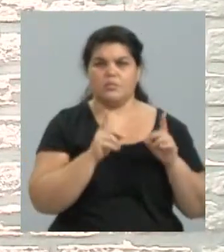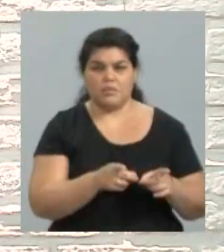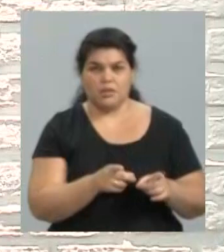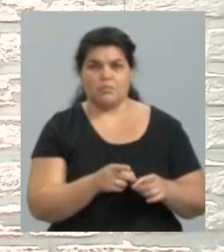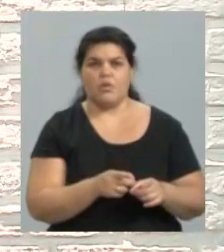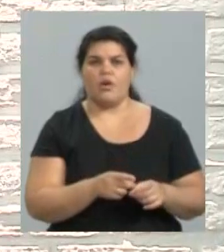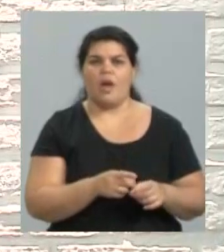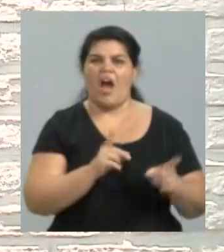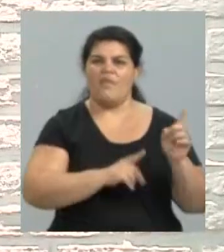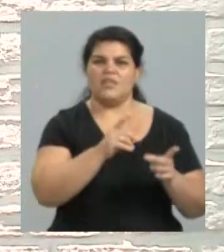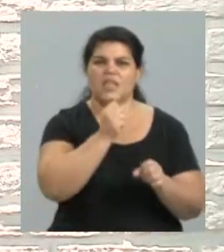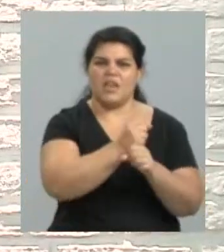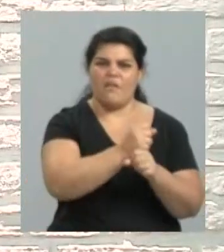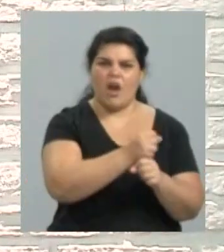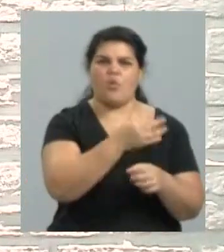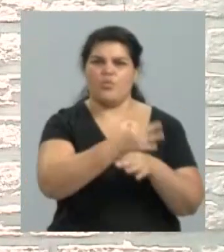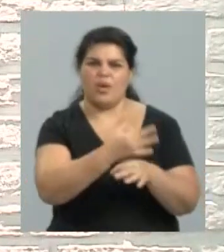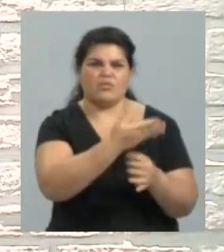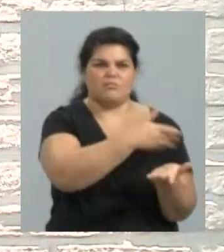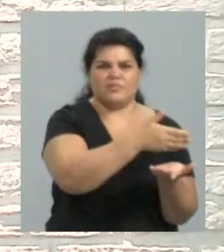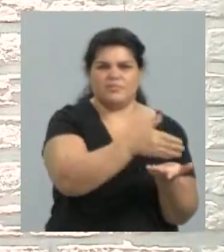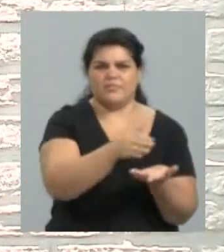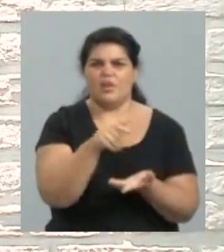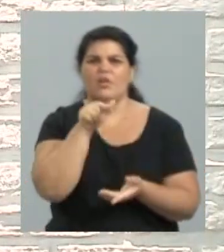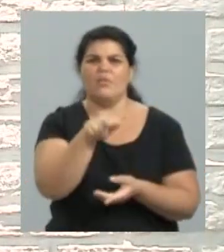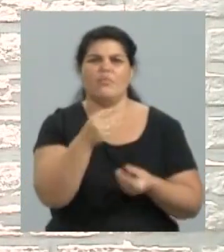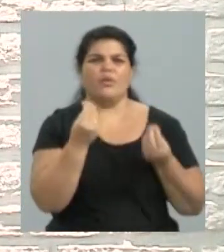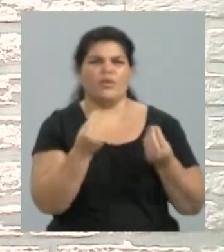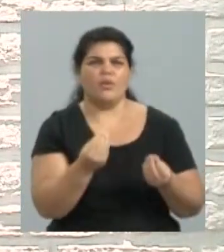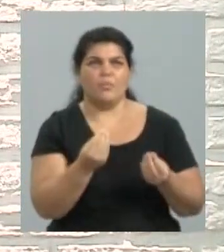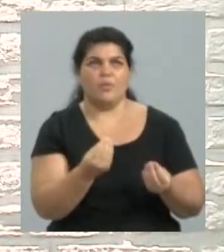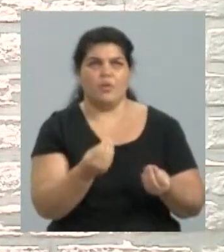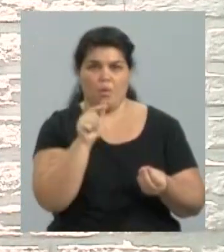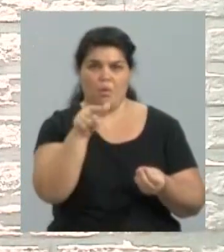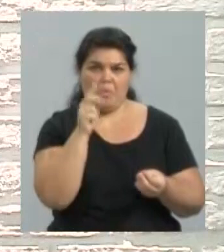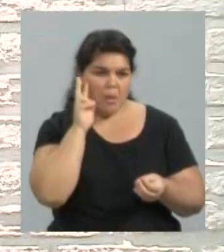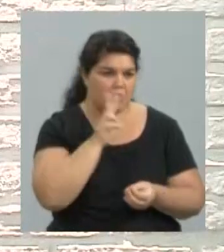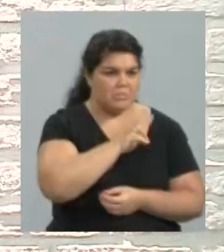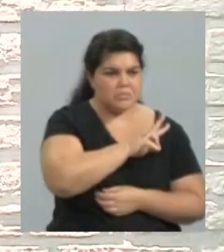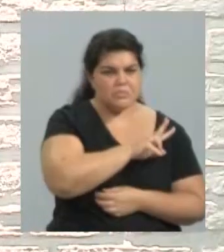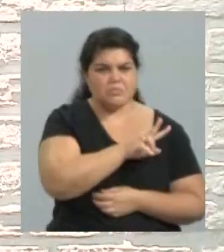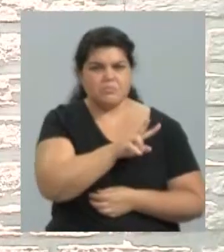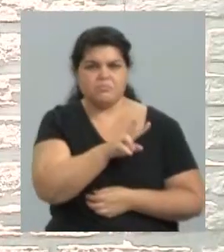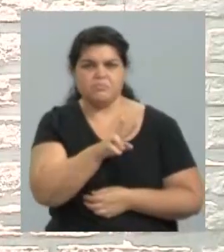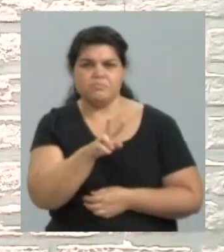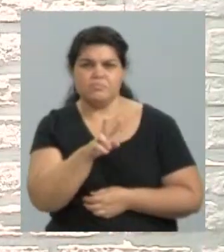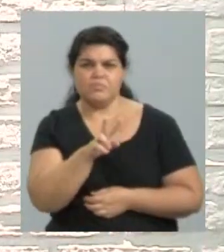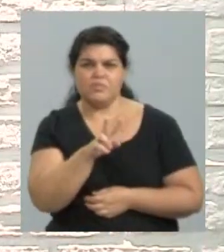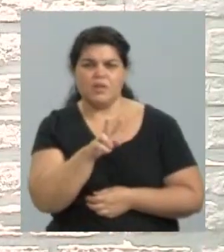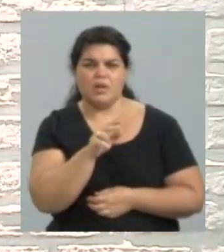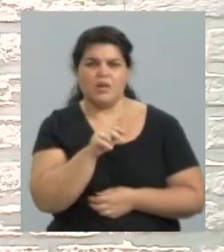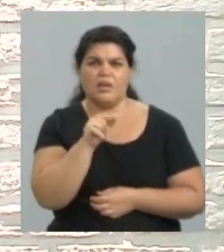del trabajo, de educación. ¿Vos cómo viste todo eso? Porque estuviste ahí mirando y también creo que Llegará y